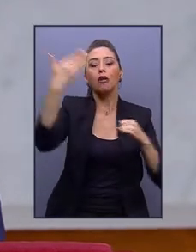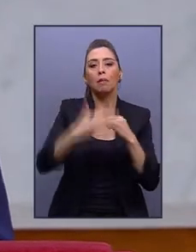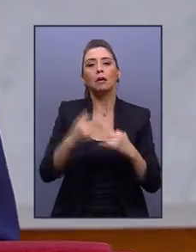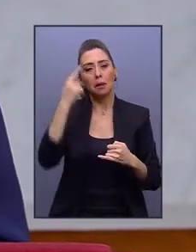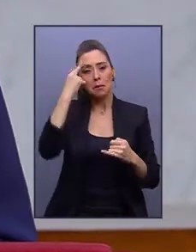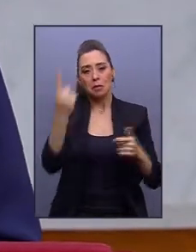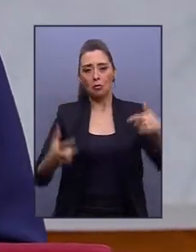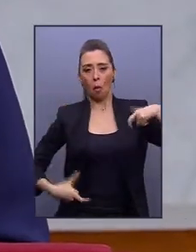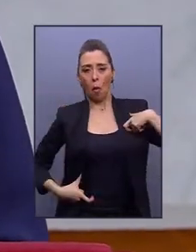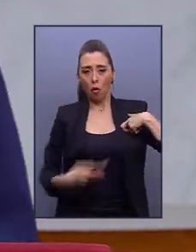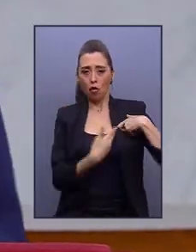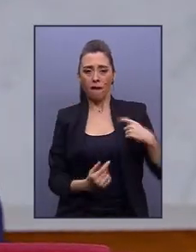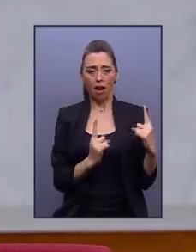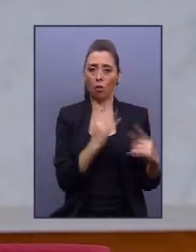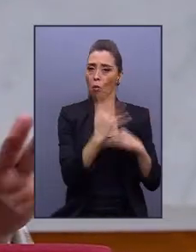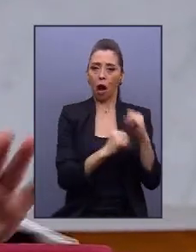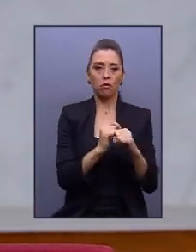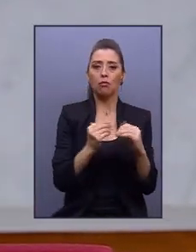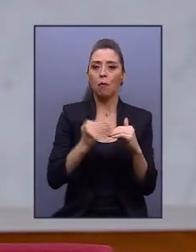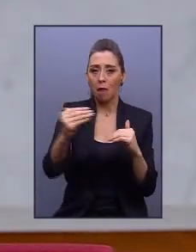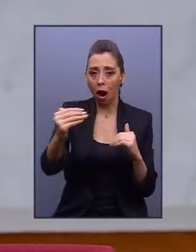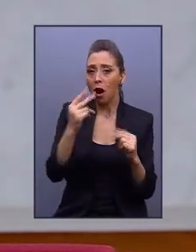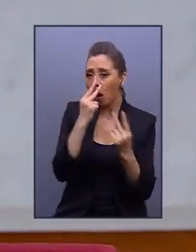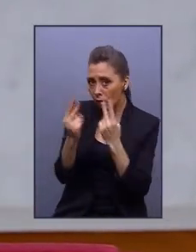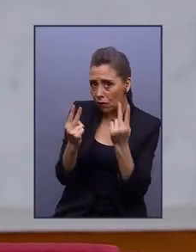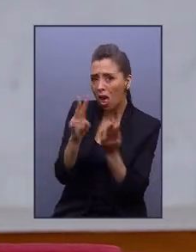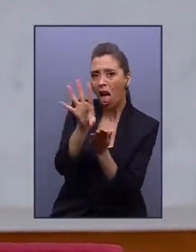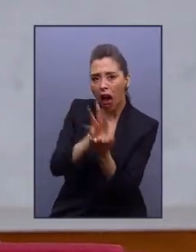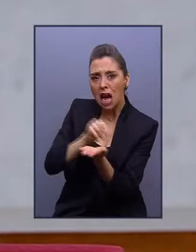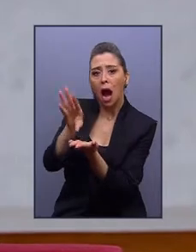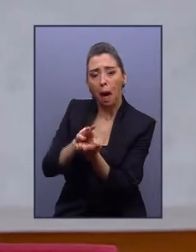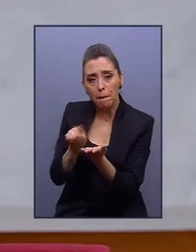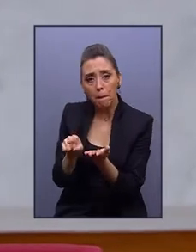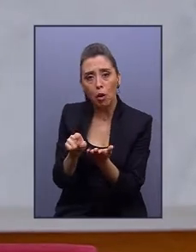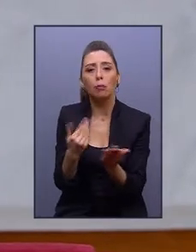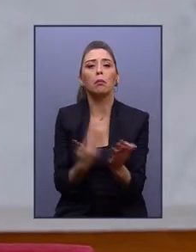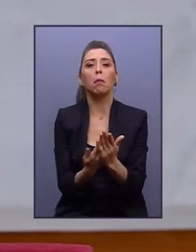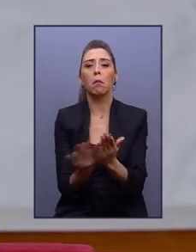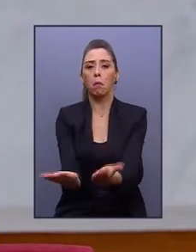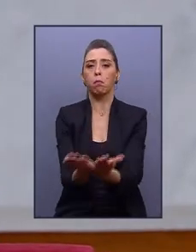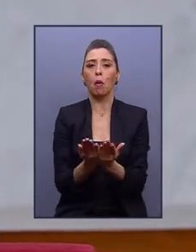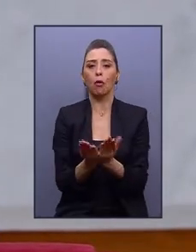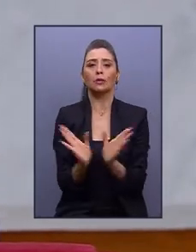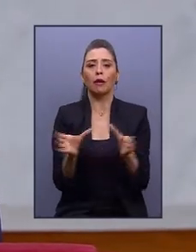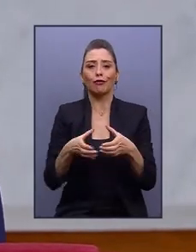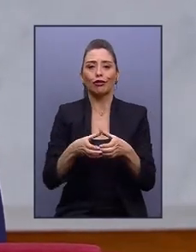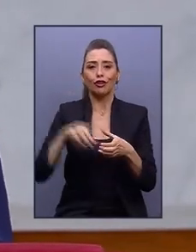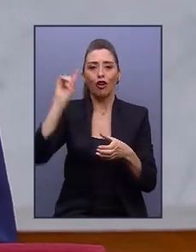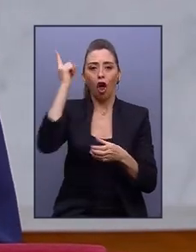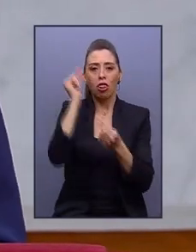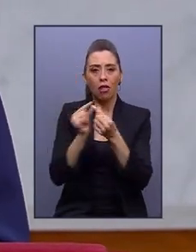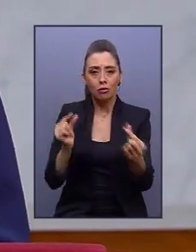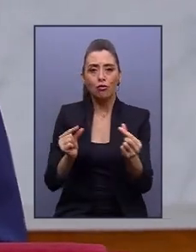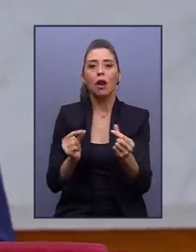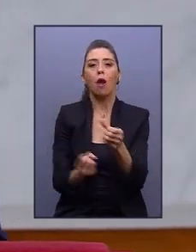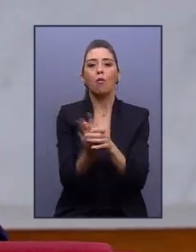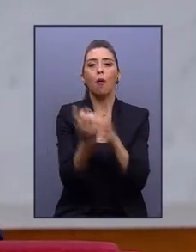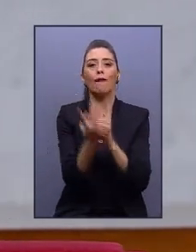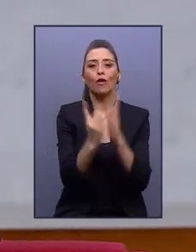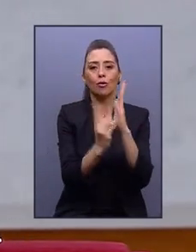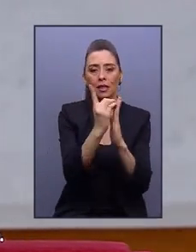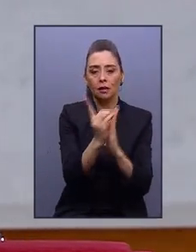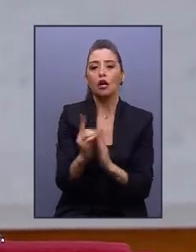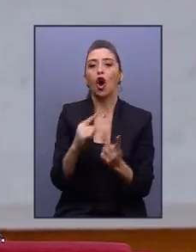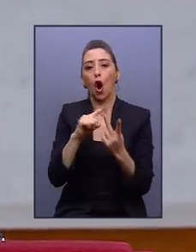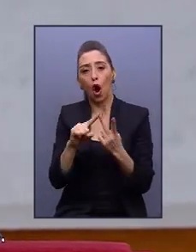periodo presidencial. Y hemos visto numerosos ejemplos en este sentido, como las propuestas del Consejo Nacional de Innovación para el Desarrollo o de la